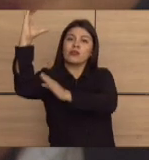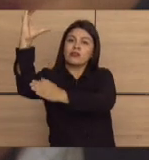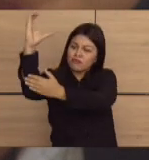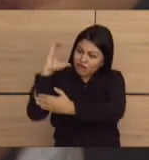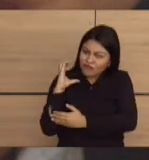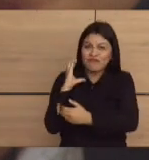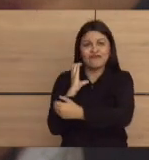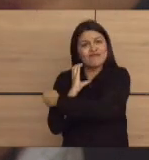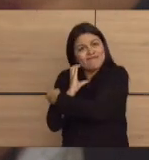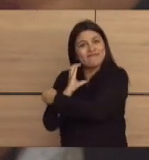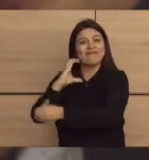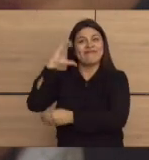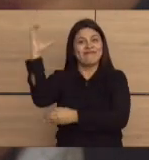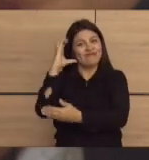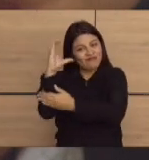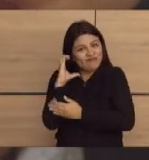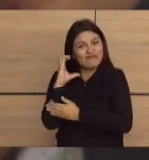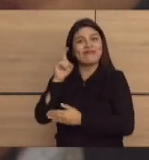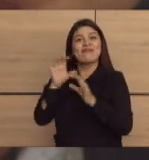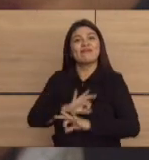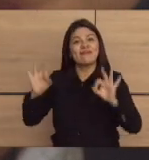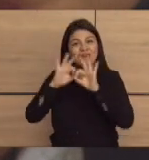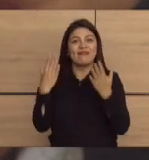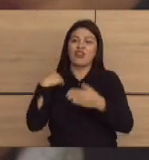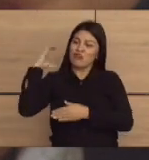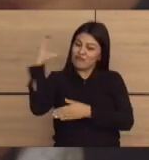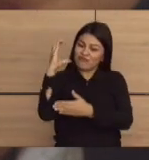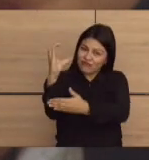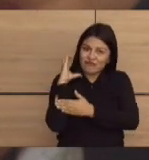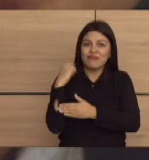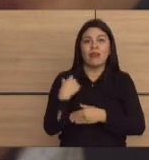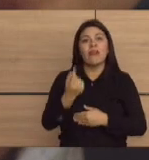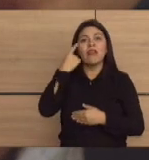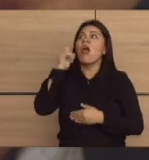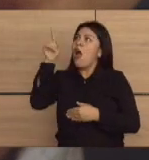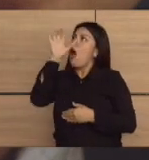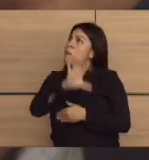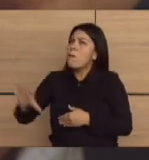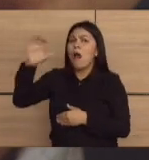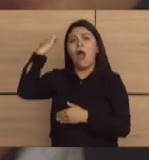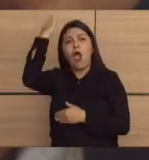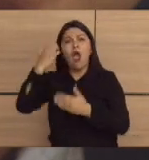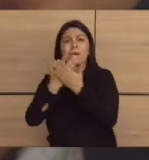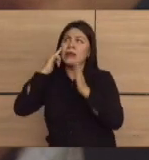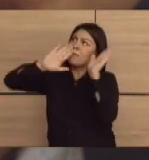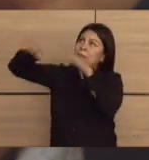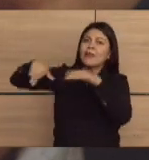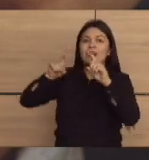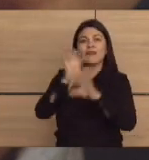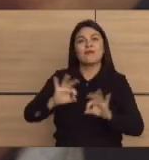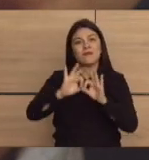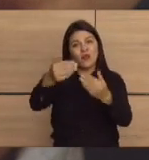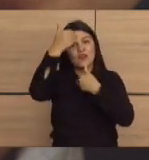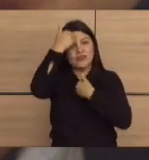algunos este antropoceno, esta era del antropoceno, donde tenemos que ser conscientes de nuestro papel para